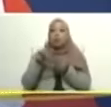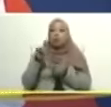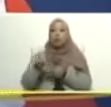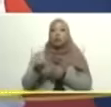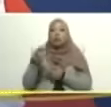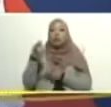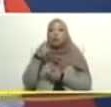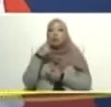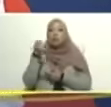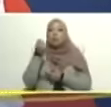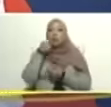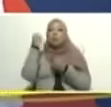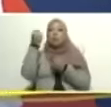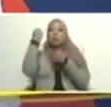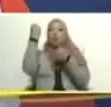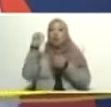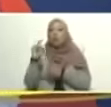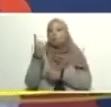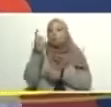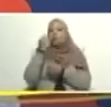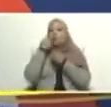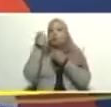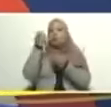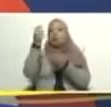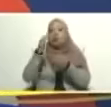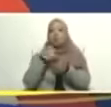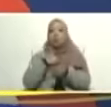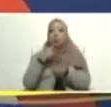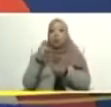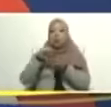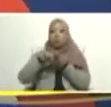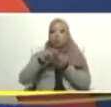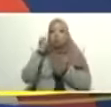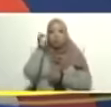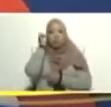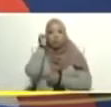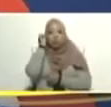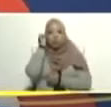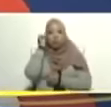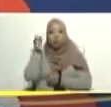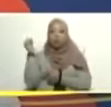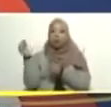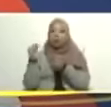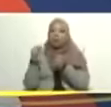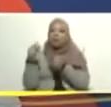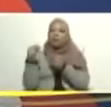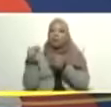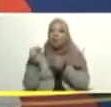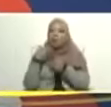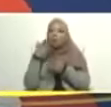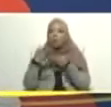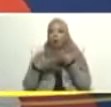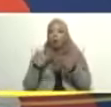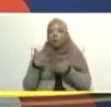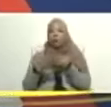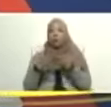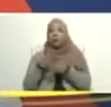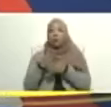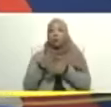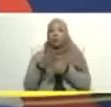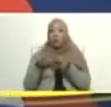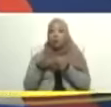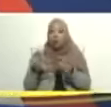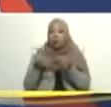primera combatiente, Silita. Están hablando bastante. Ahora sí le metí de que contar